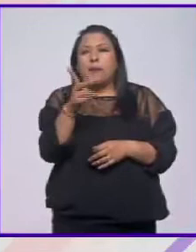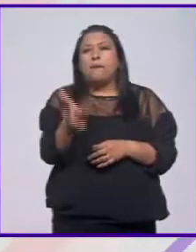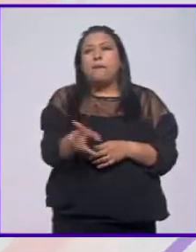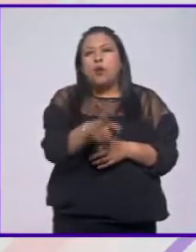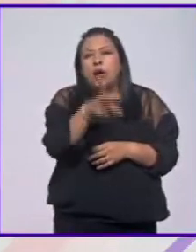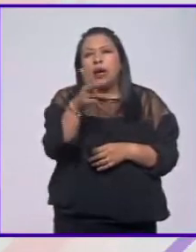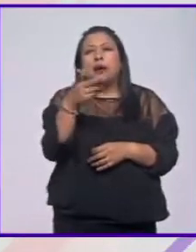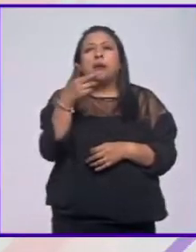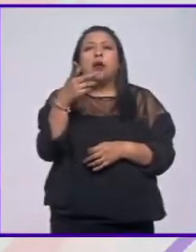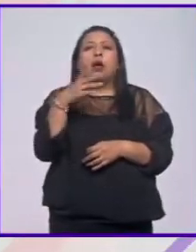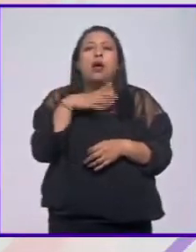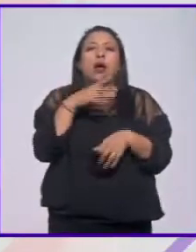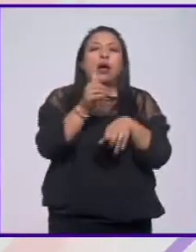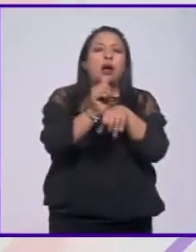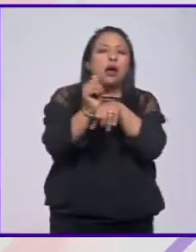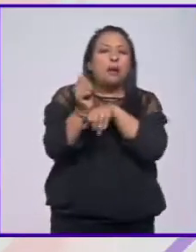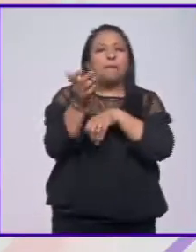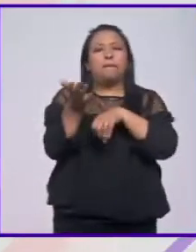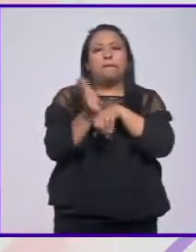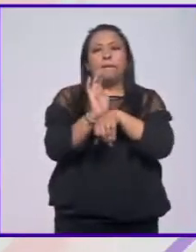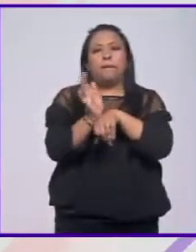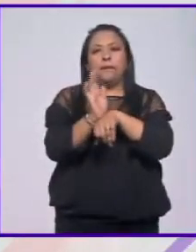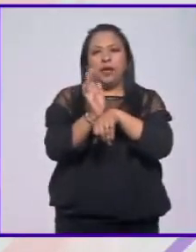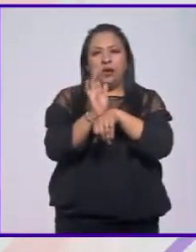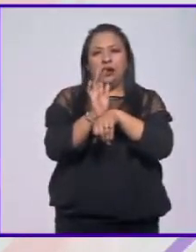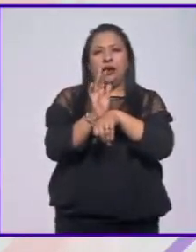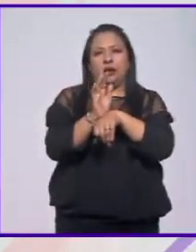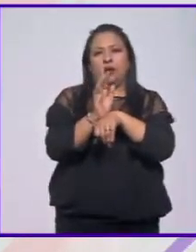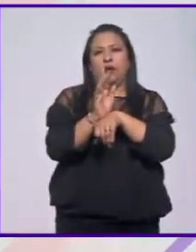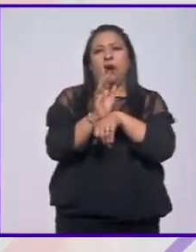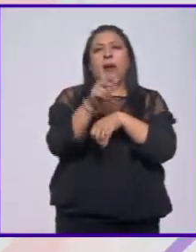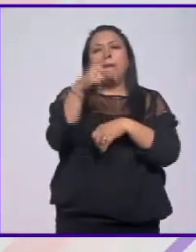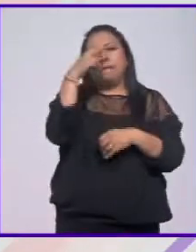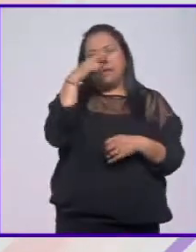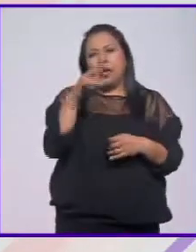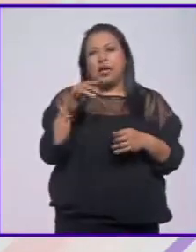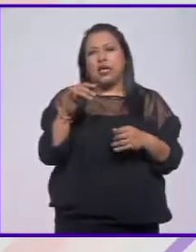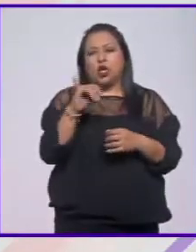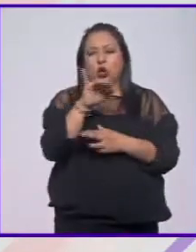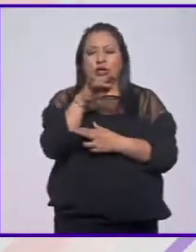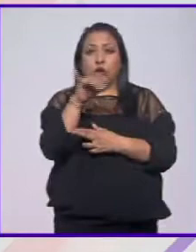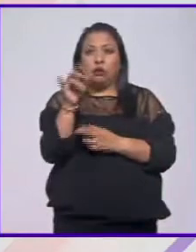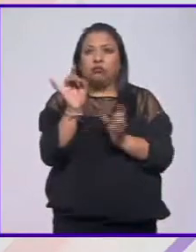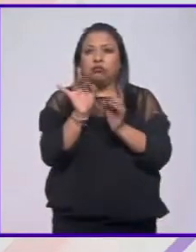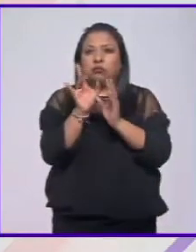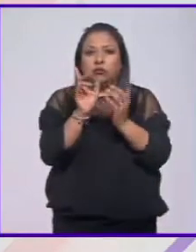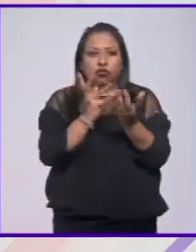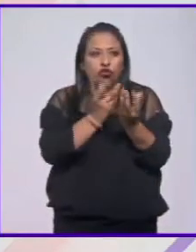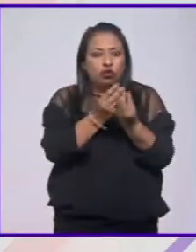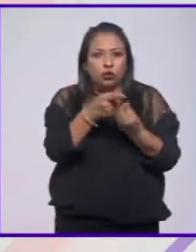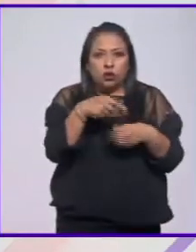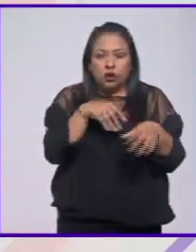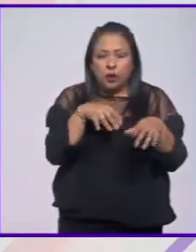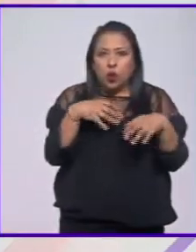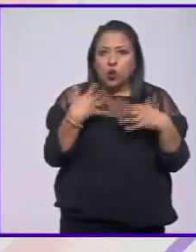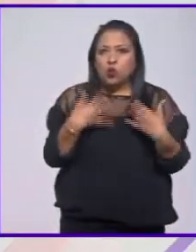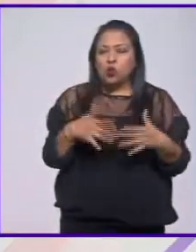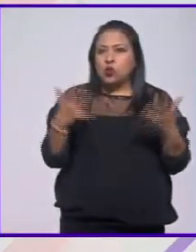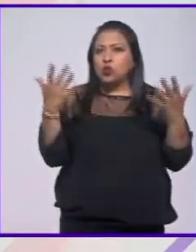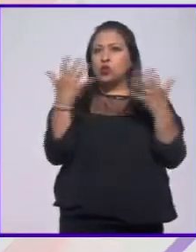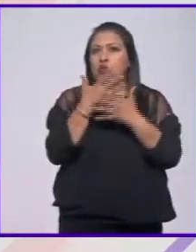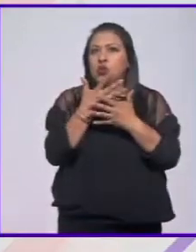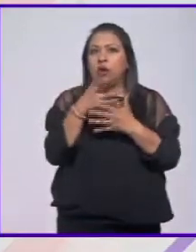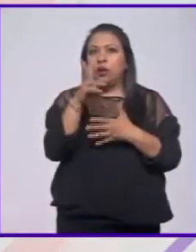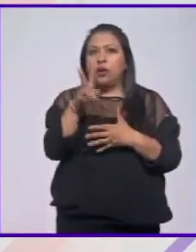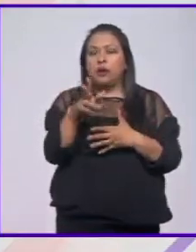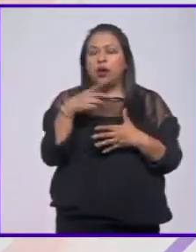¿no?, haciendo a Reed en la película Reed México Insurgentes, y de repente lo veo que voy a trabajar con él, y pues olvídate,